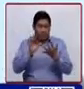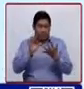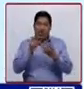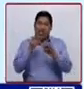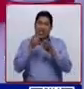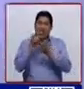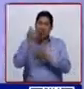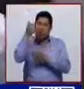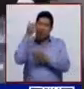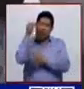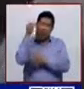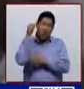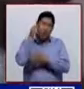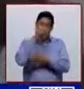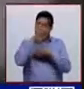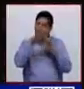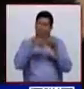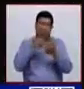Contralor.